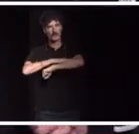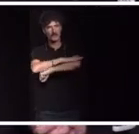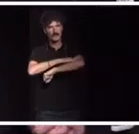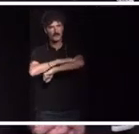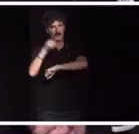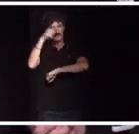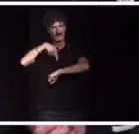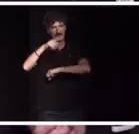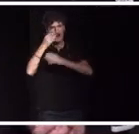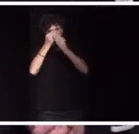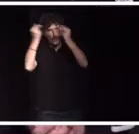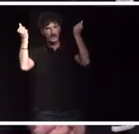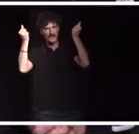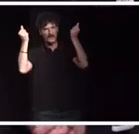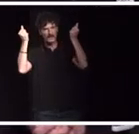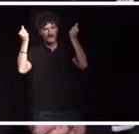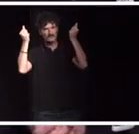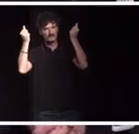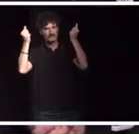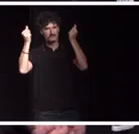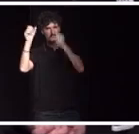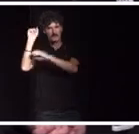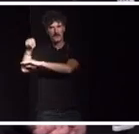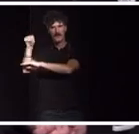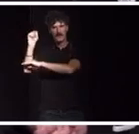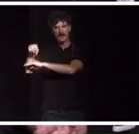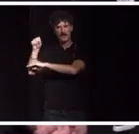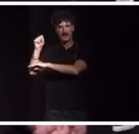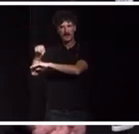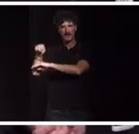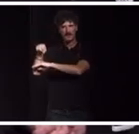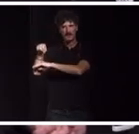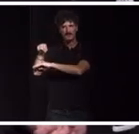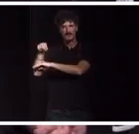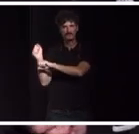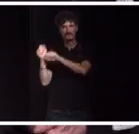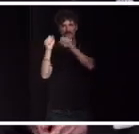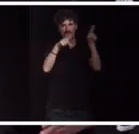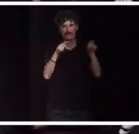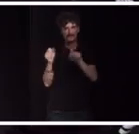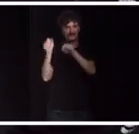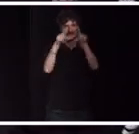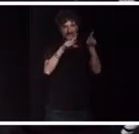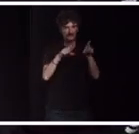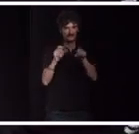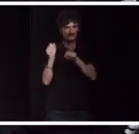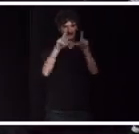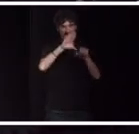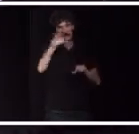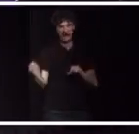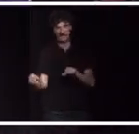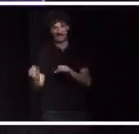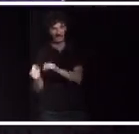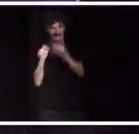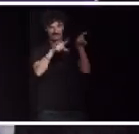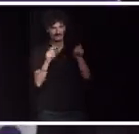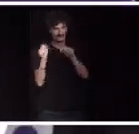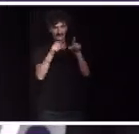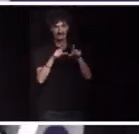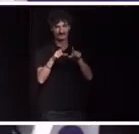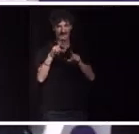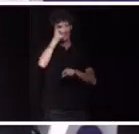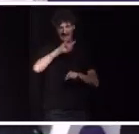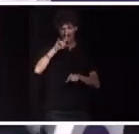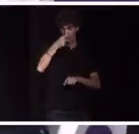puede olvidar y se puede obviar el reto migratorio. Estoy segura que si ese documento llega a llegar a manos de